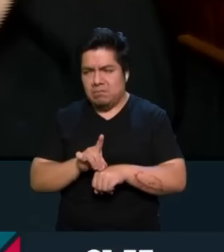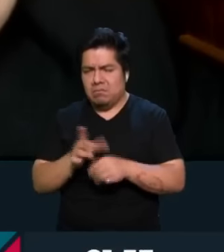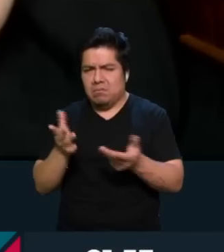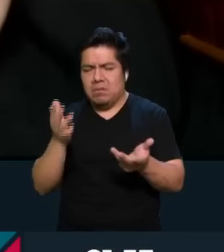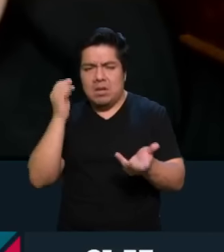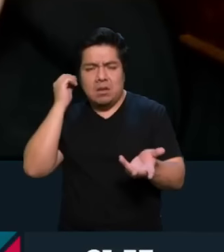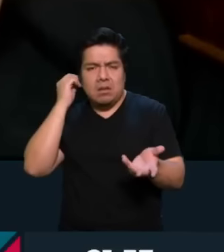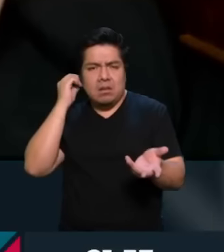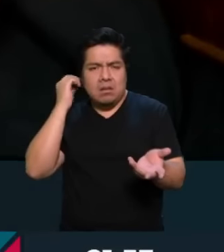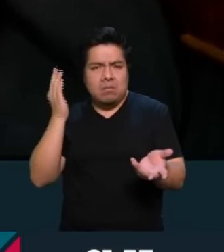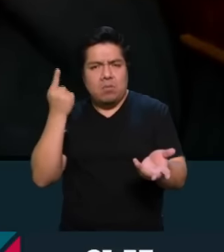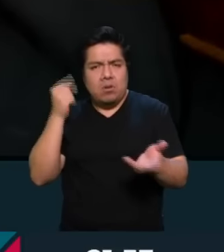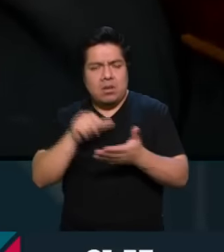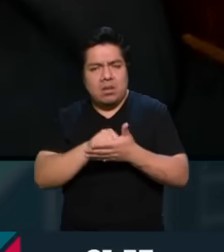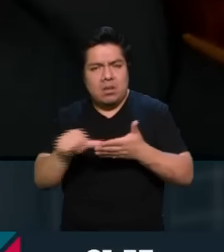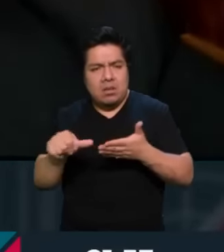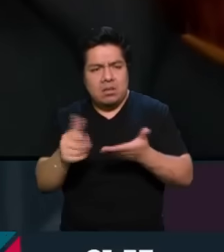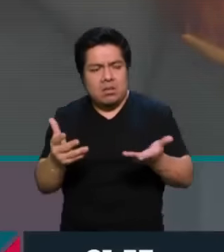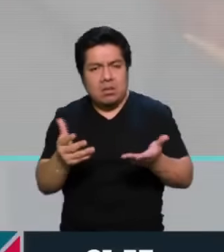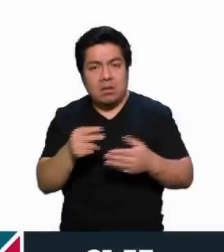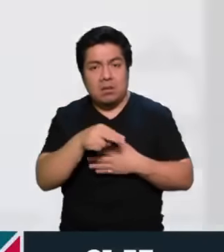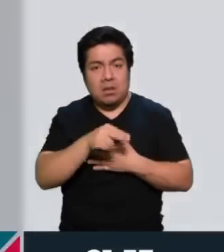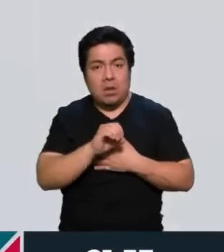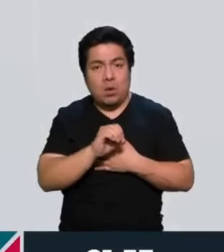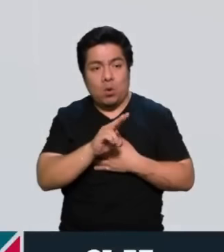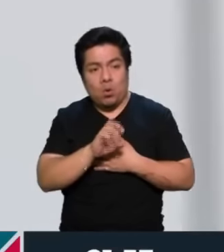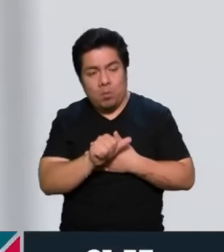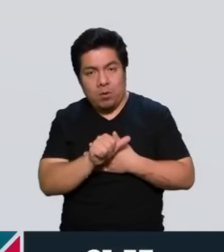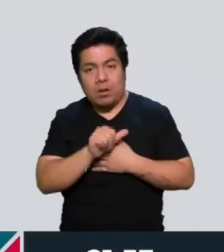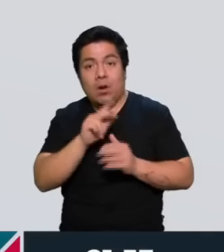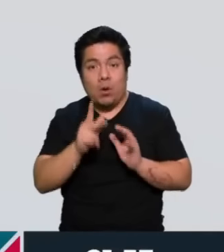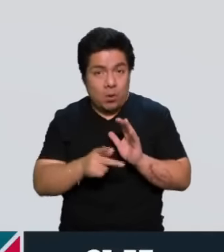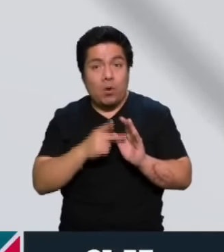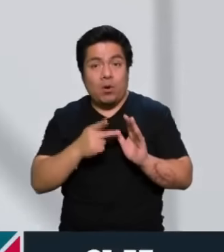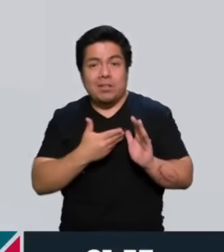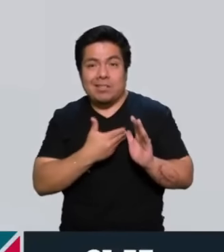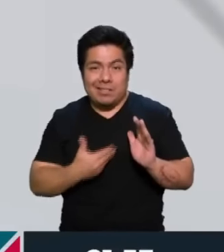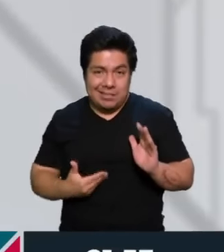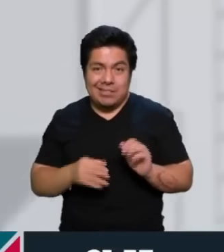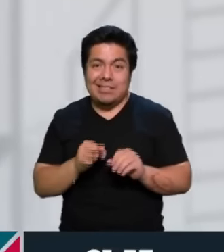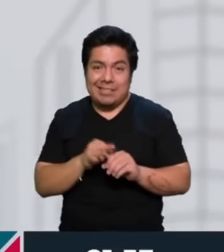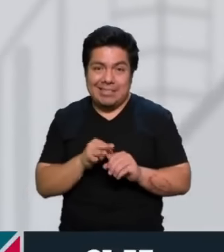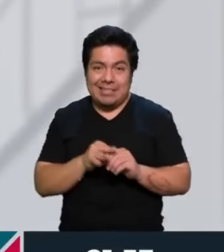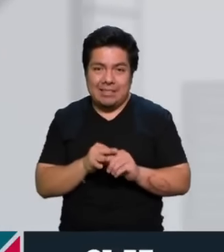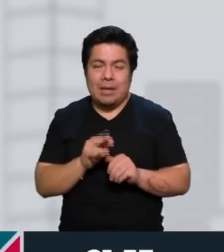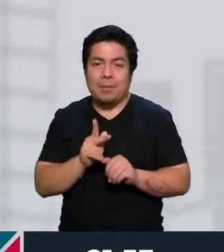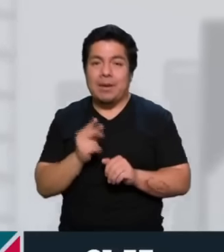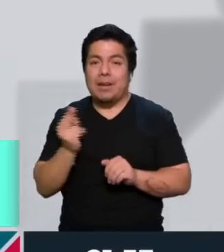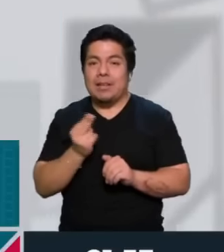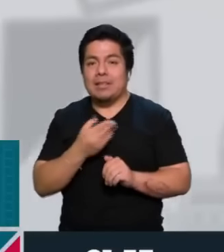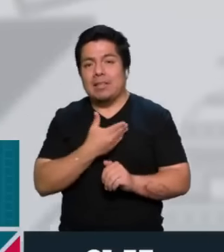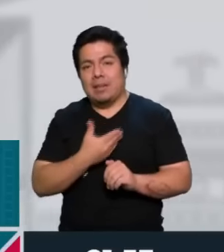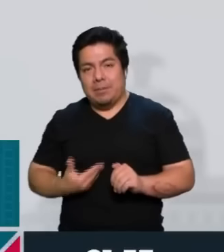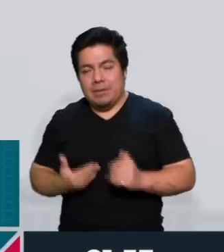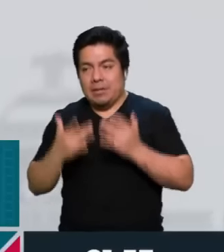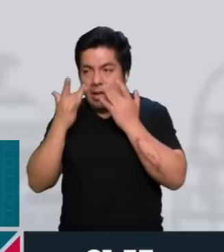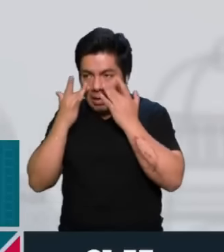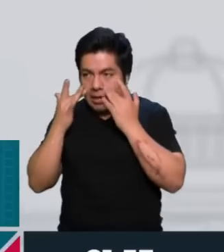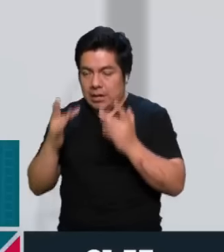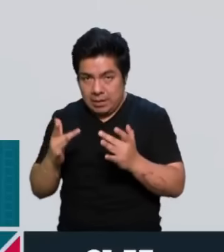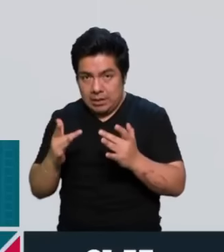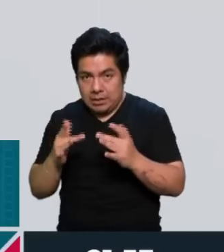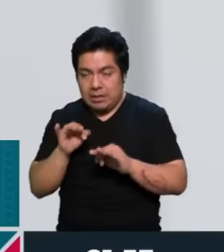Por qué la suspenden bueno porque Novoa quiere reelegirse pero para reelegirse Tiene que dejar la presidencia en aras